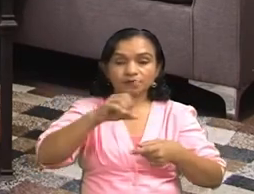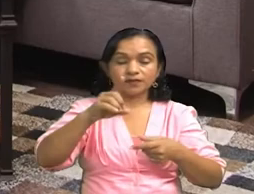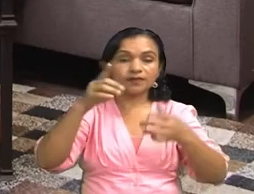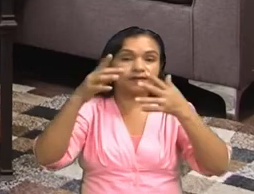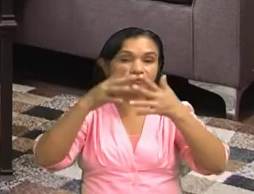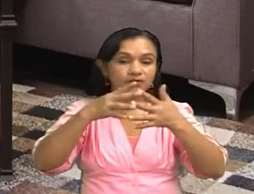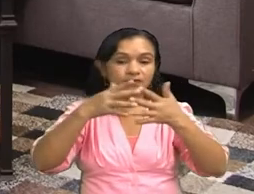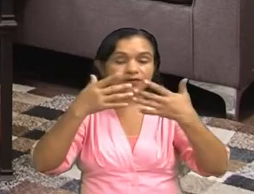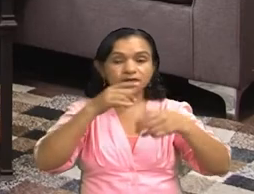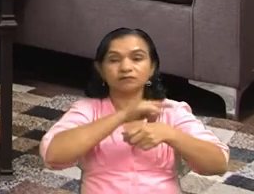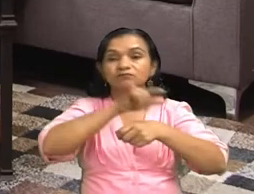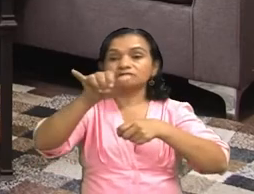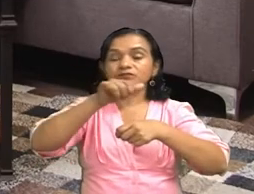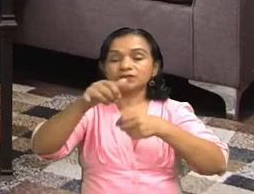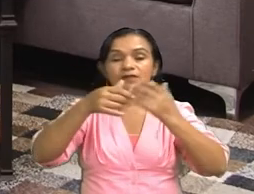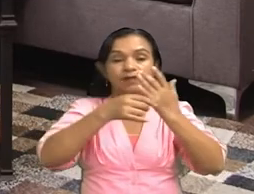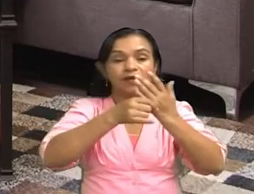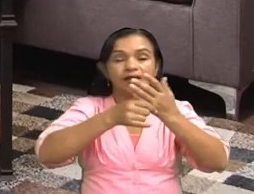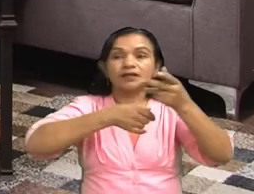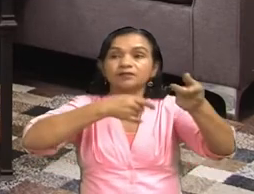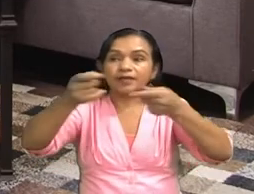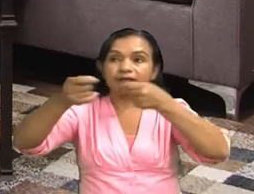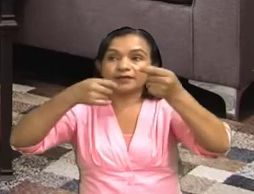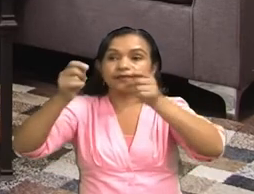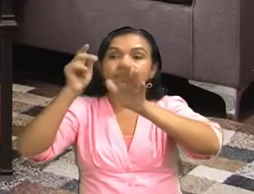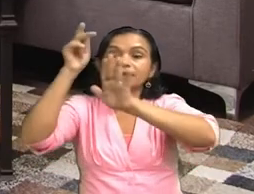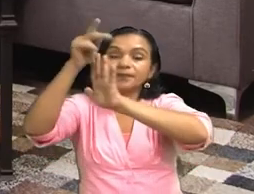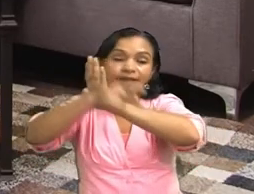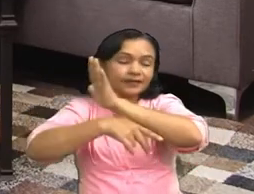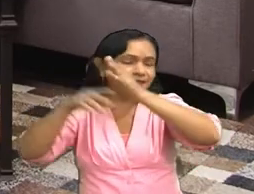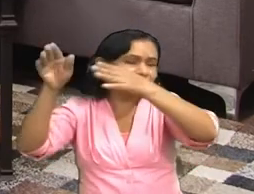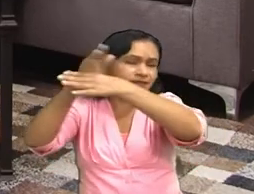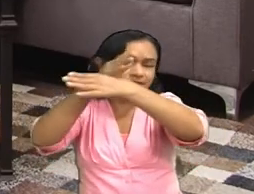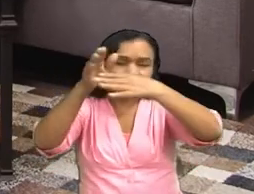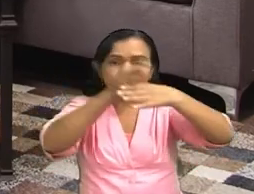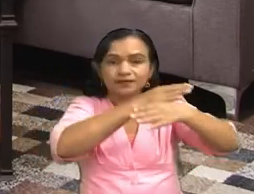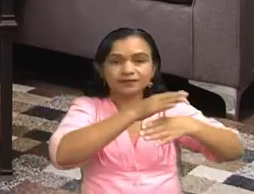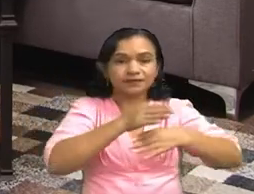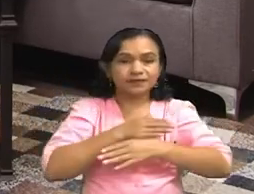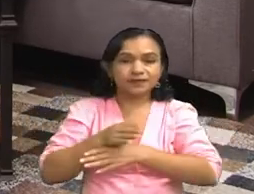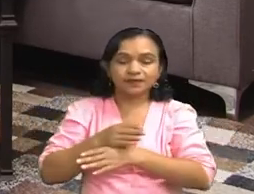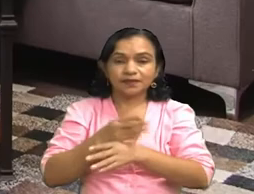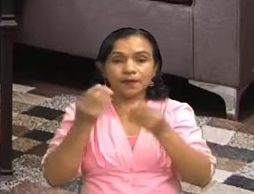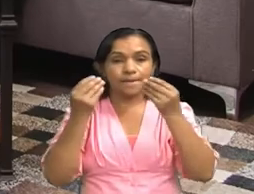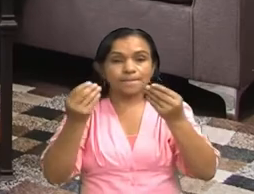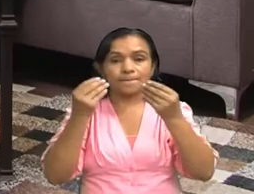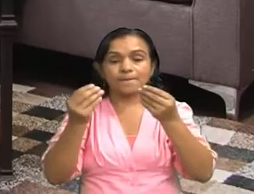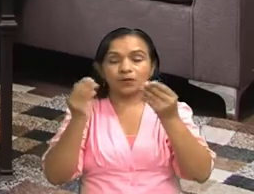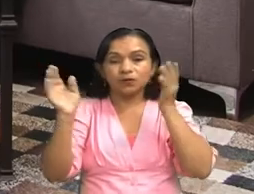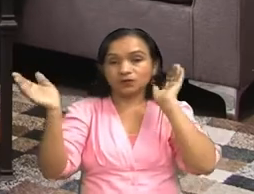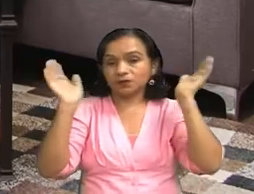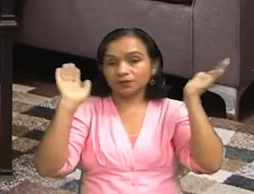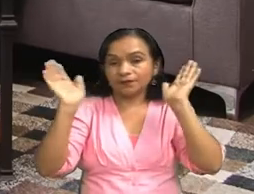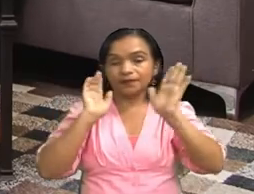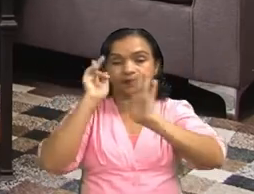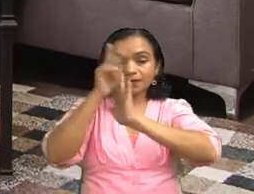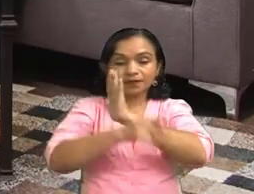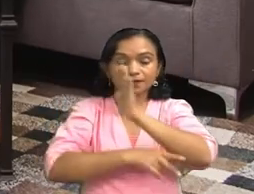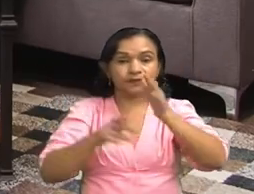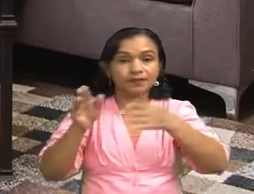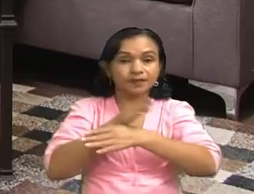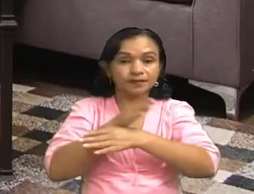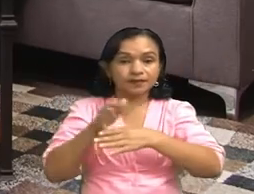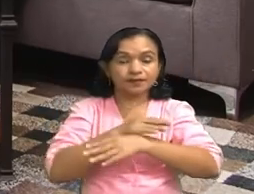Estados Unidos. Ya no dependemos únicamente de un solo mercado. No, hemos aperturado y seguimos aperturando. Claro. Por ejemplo, ahorita